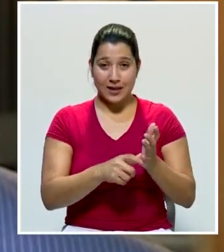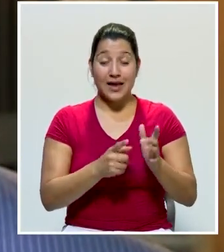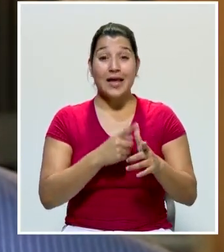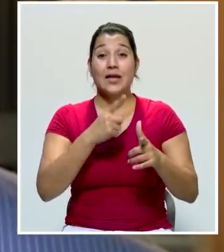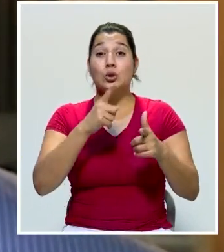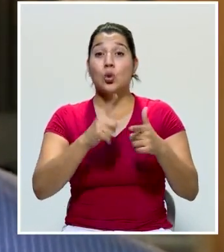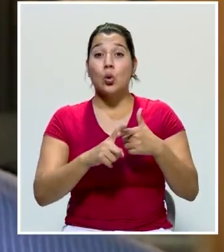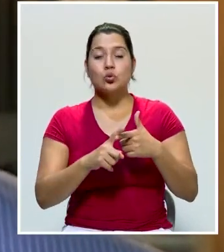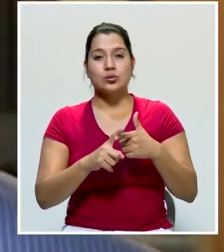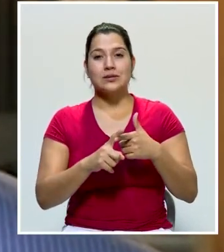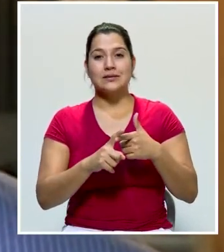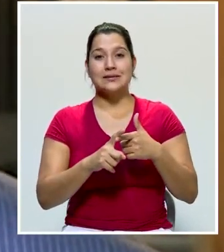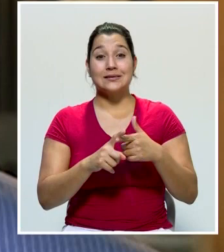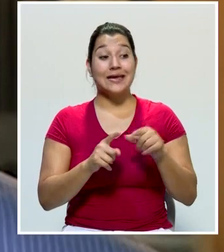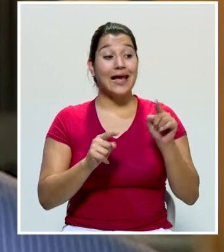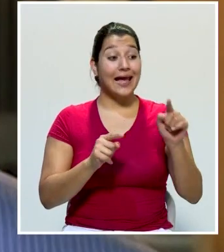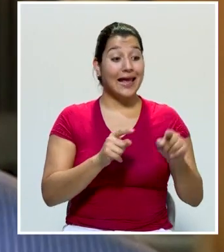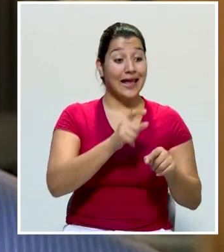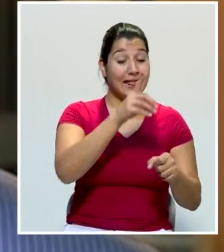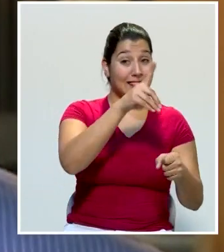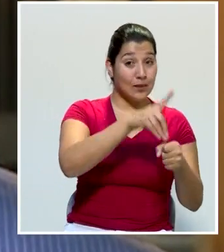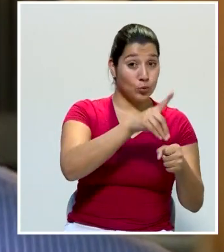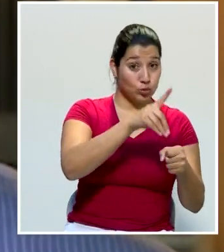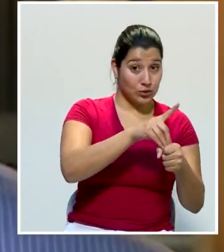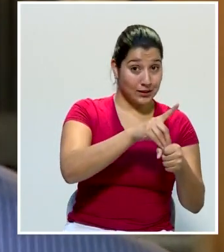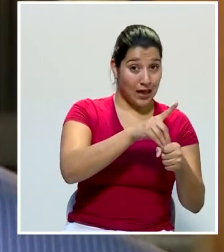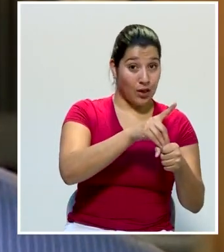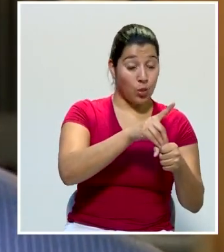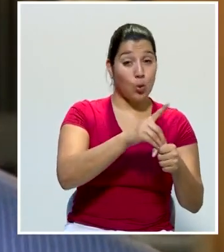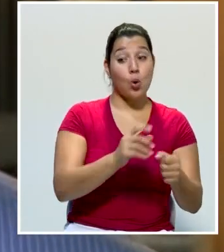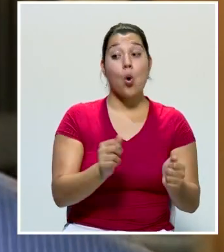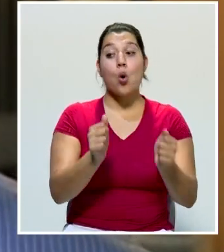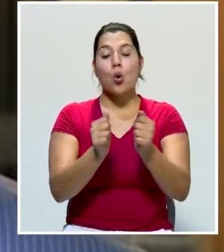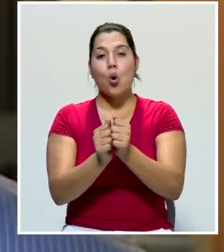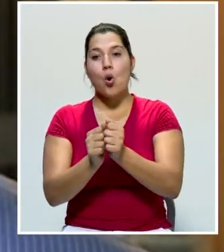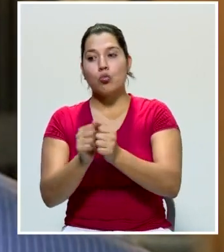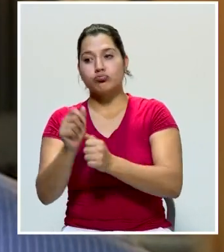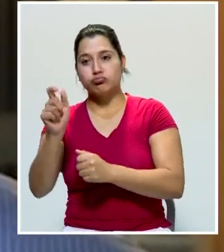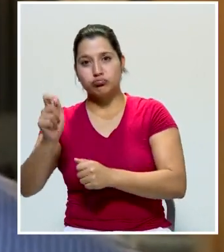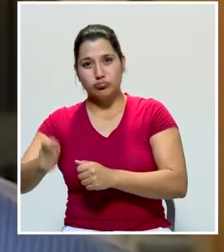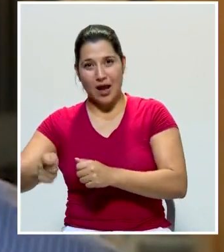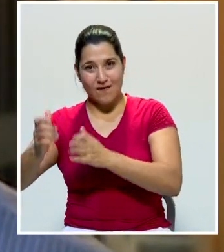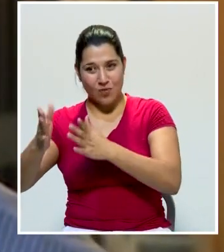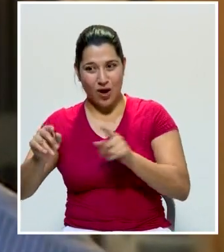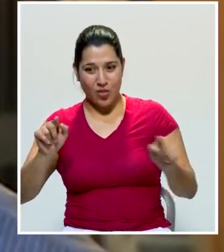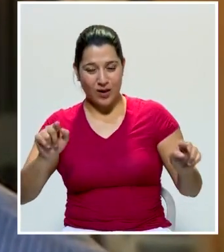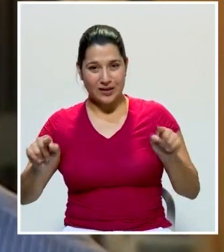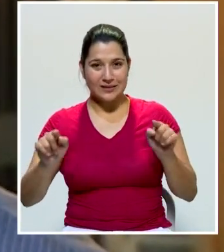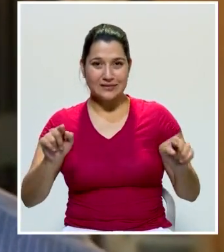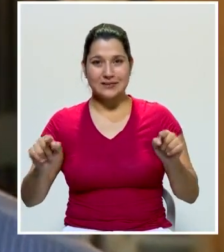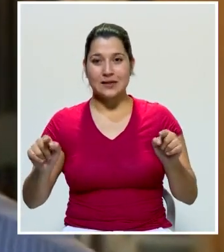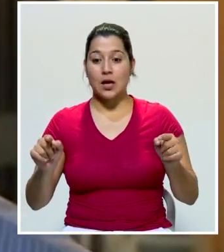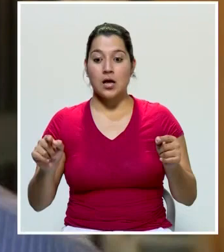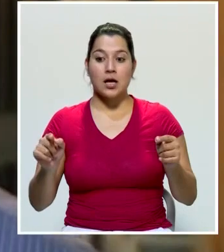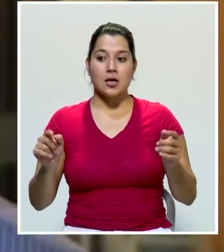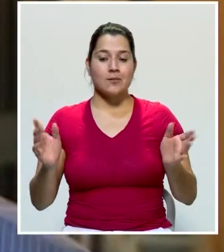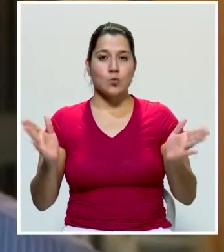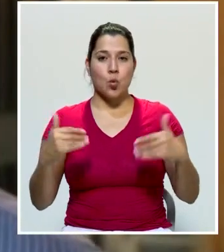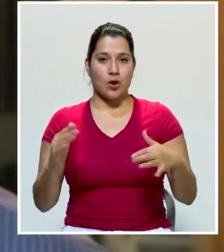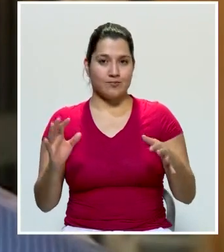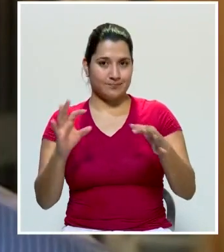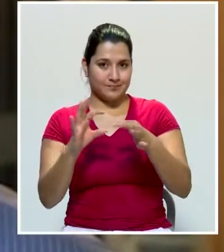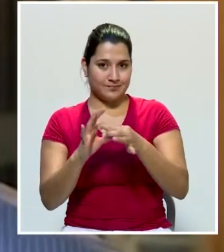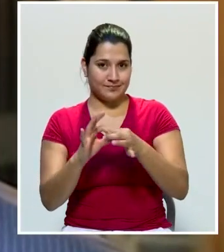nivel entre el diputado y el Congreso de la República, entonces no existe ningún poder